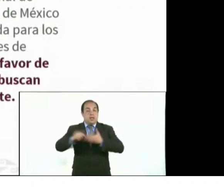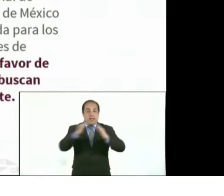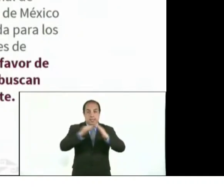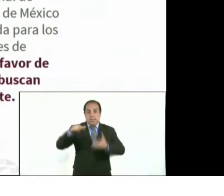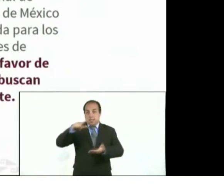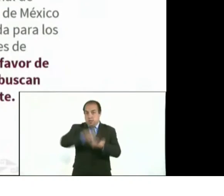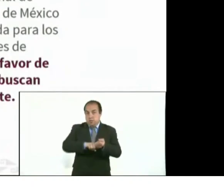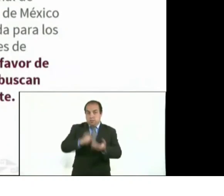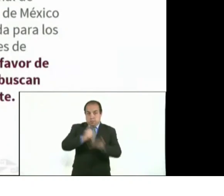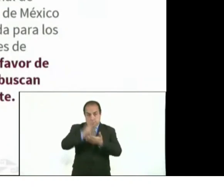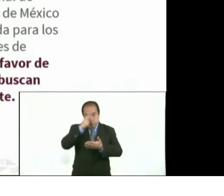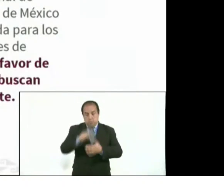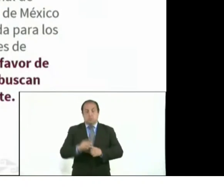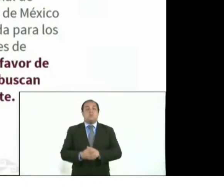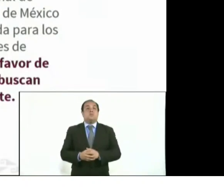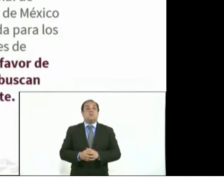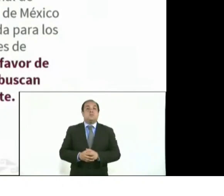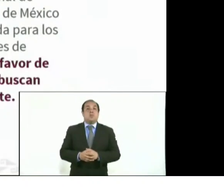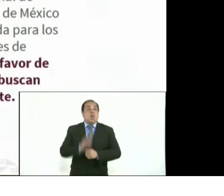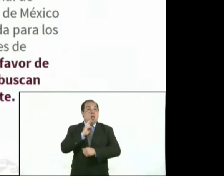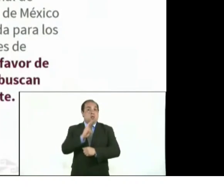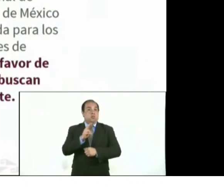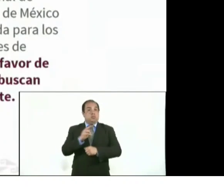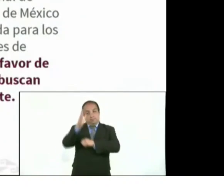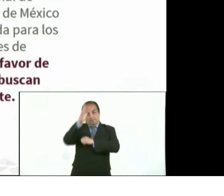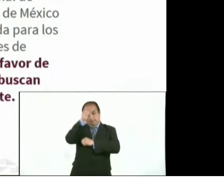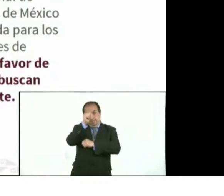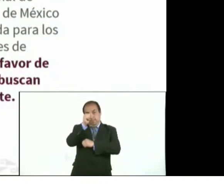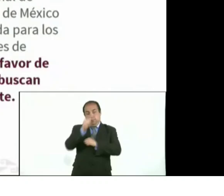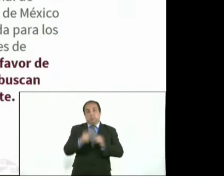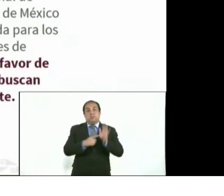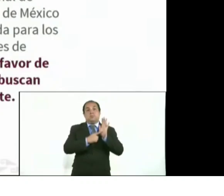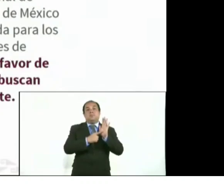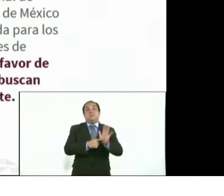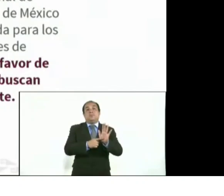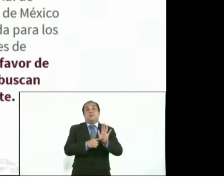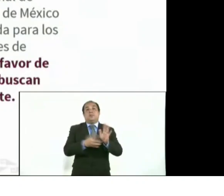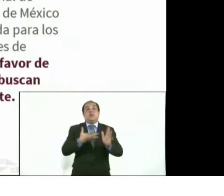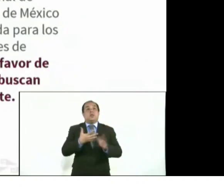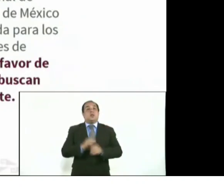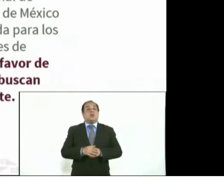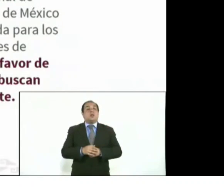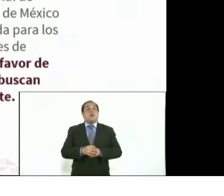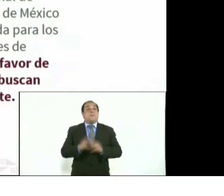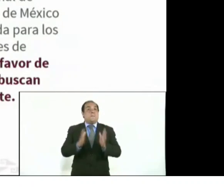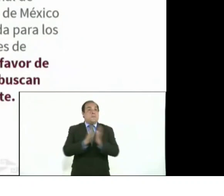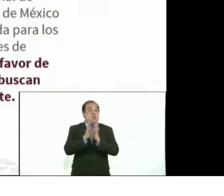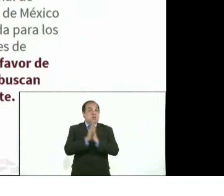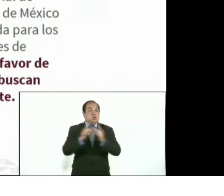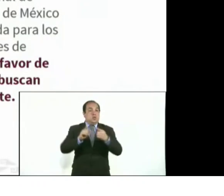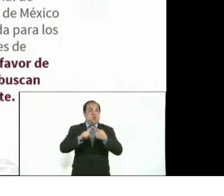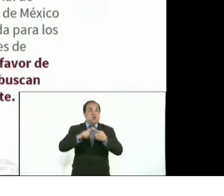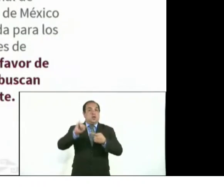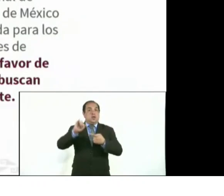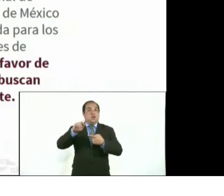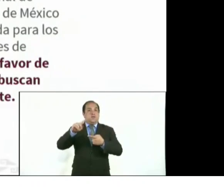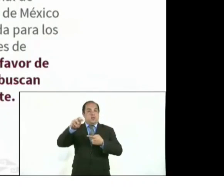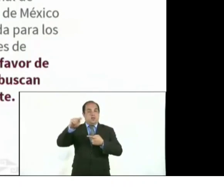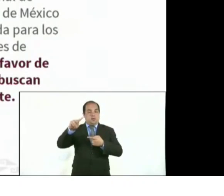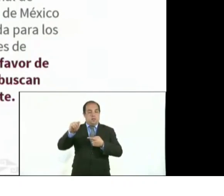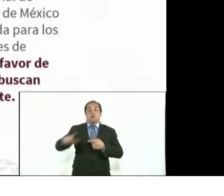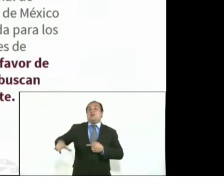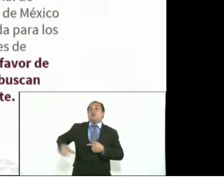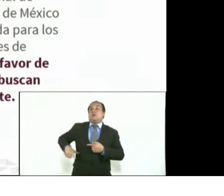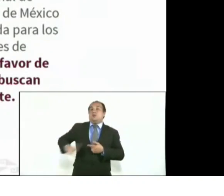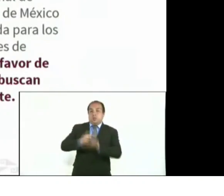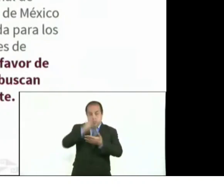México. El resultado de este convenio marco de colaboración entre el Infonavit y el Gobierno de la Ciudad de México a través del